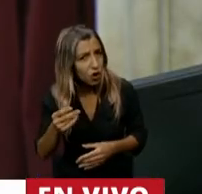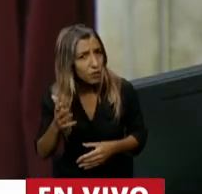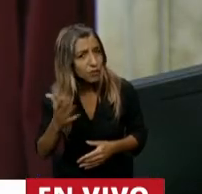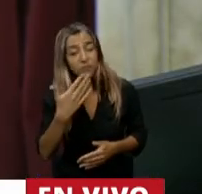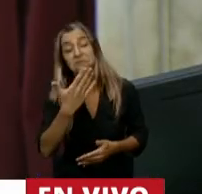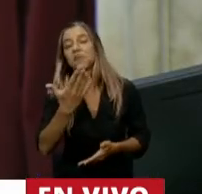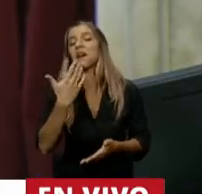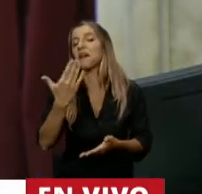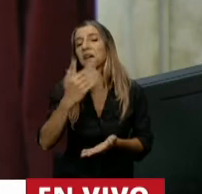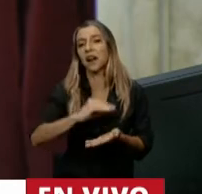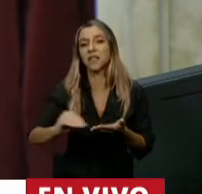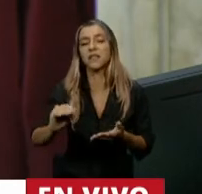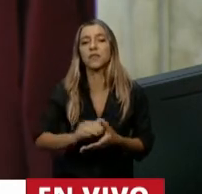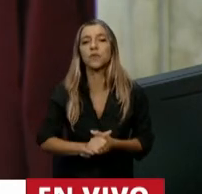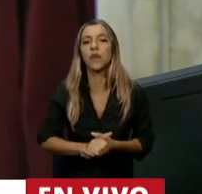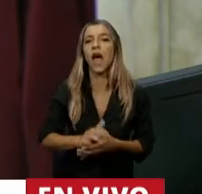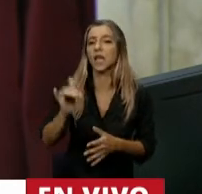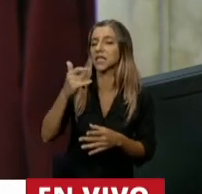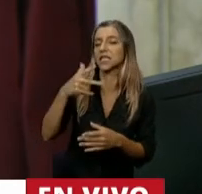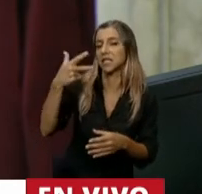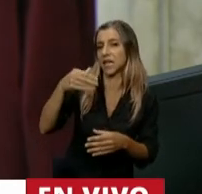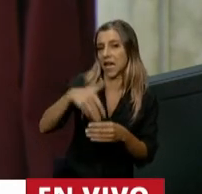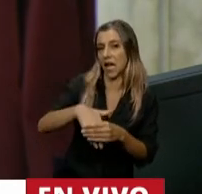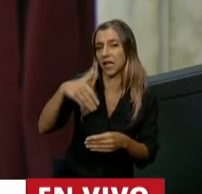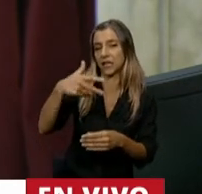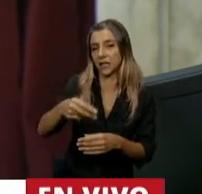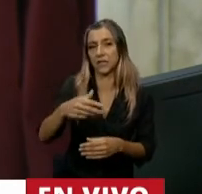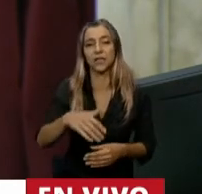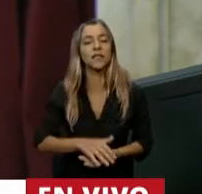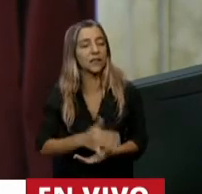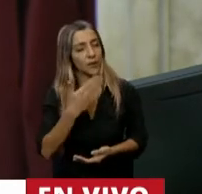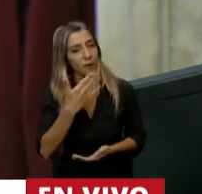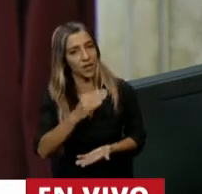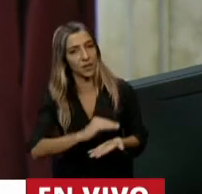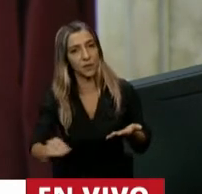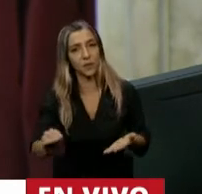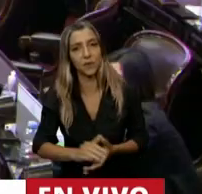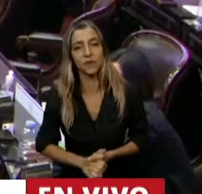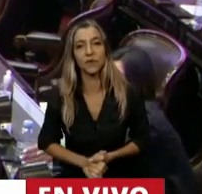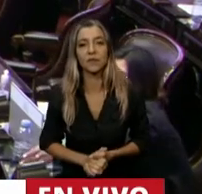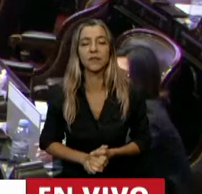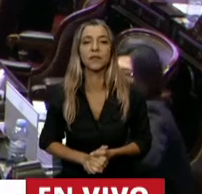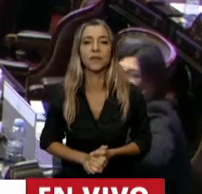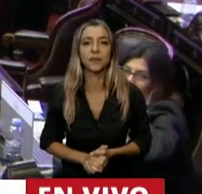Negativo. Gracias, diputada. Sí, negativo su voto, diputada.